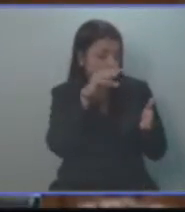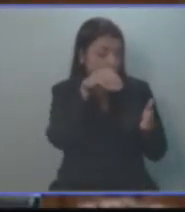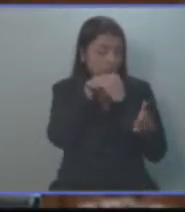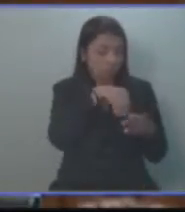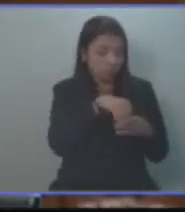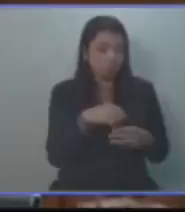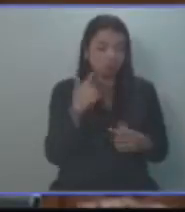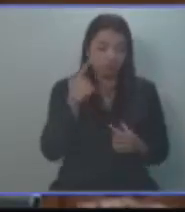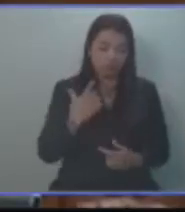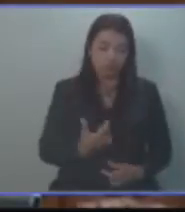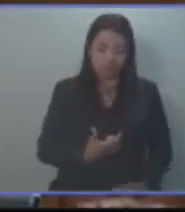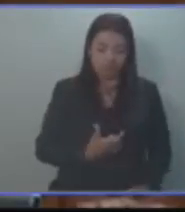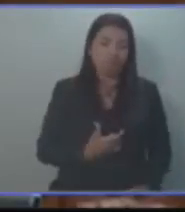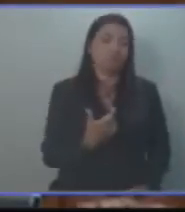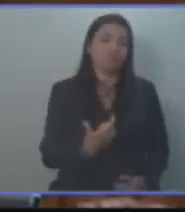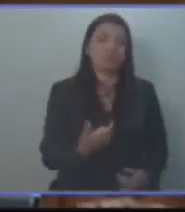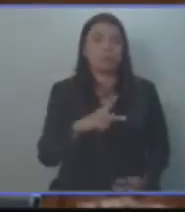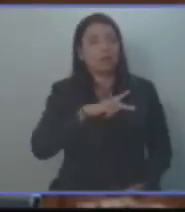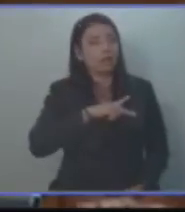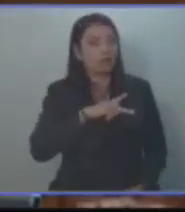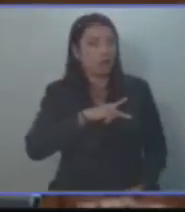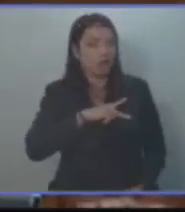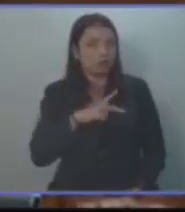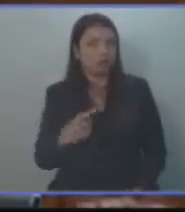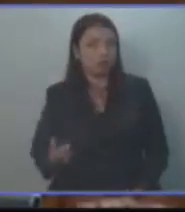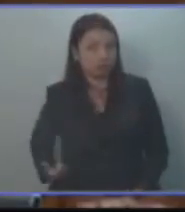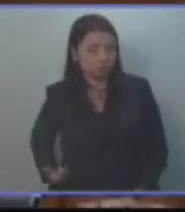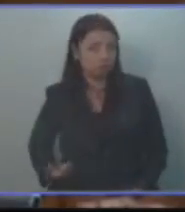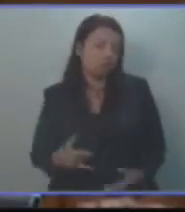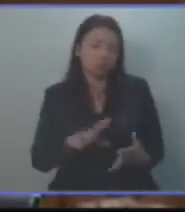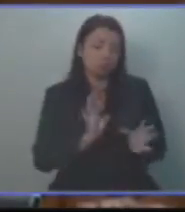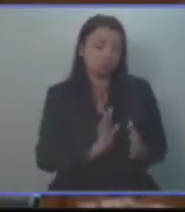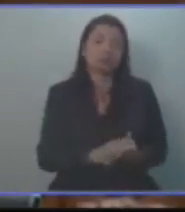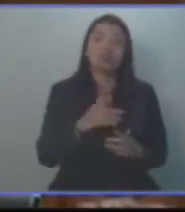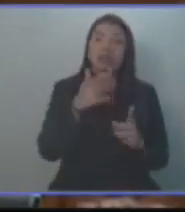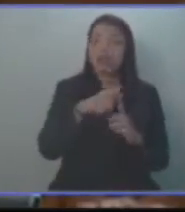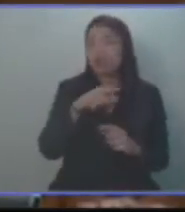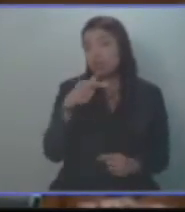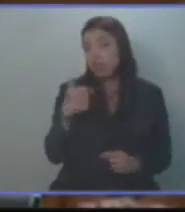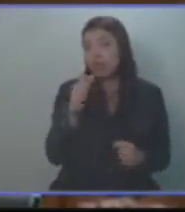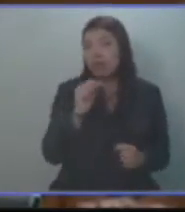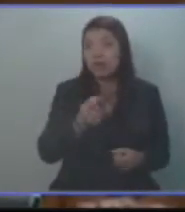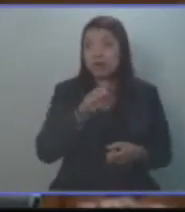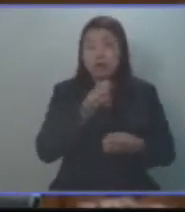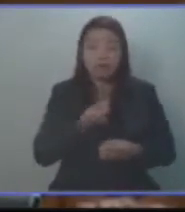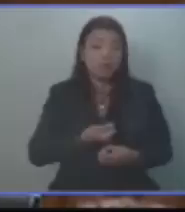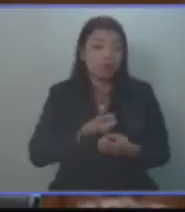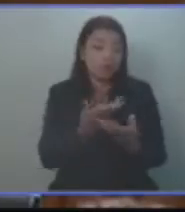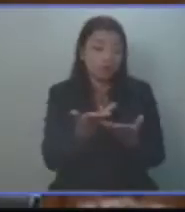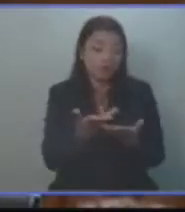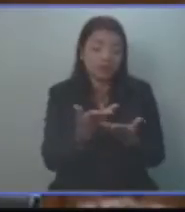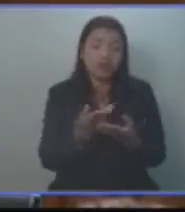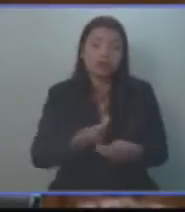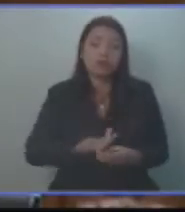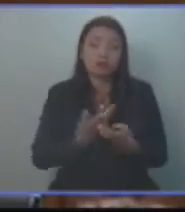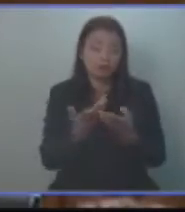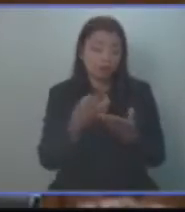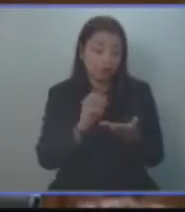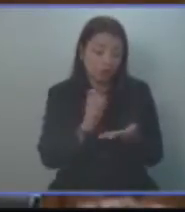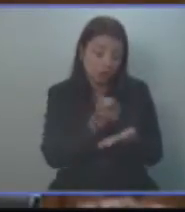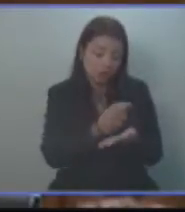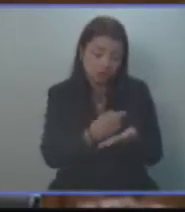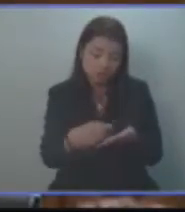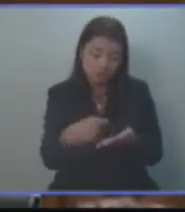respectiva identificación personal. Literal G, informar verbal o por escrito a su jefe